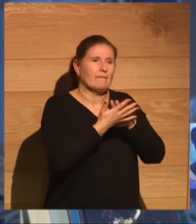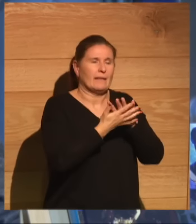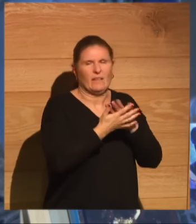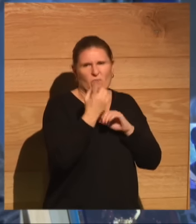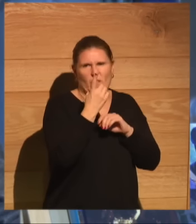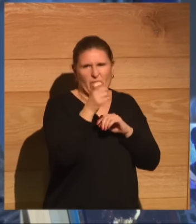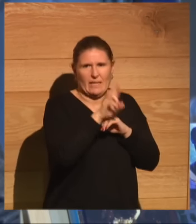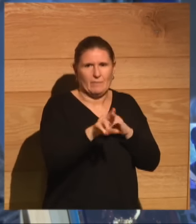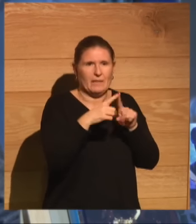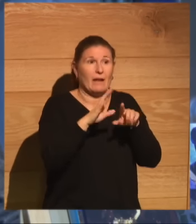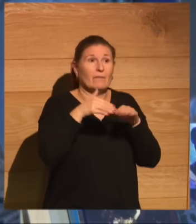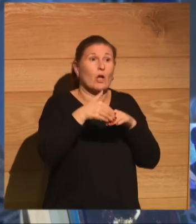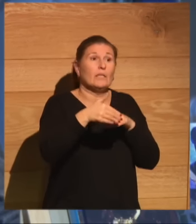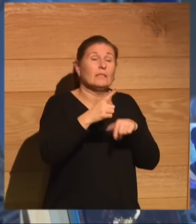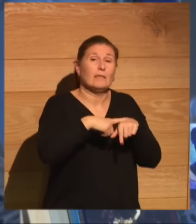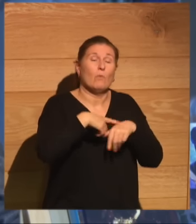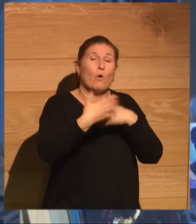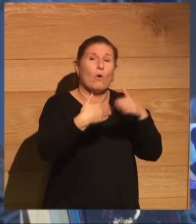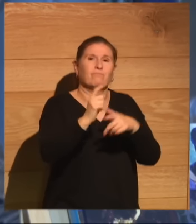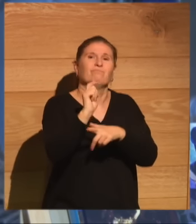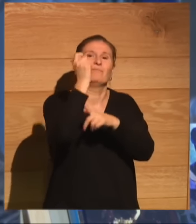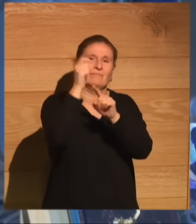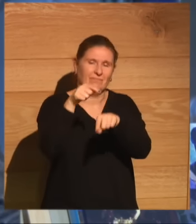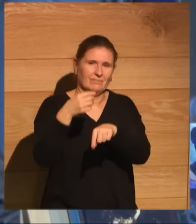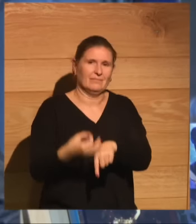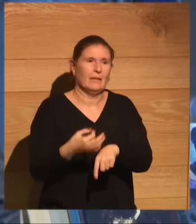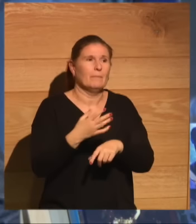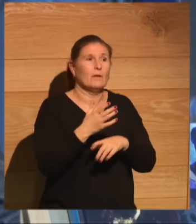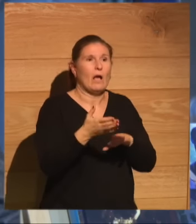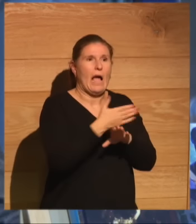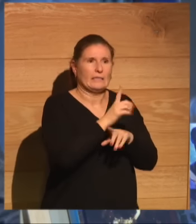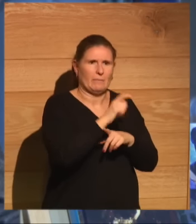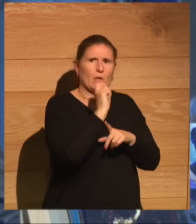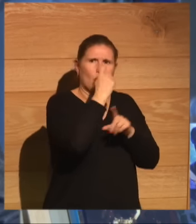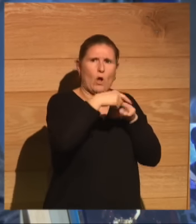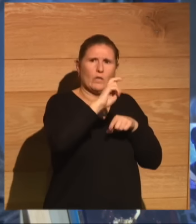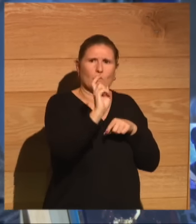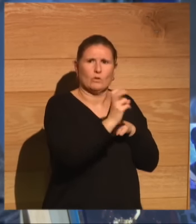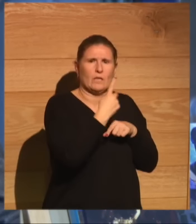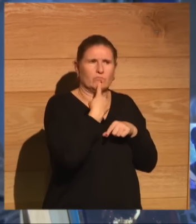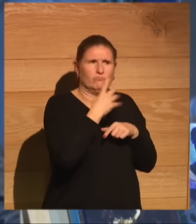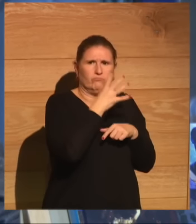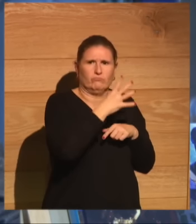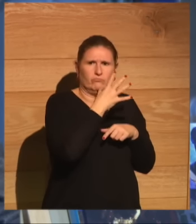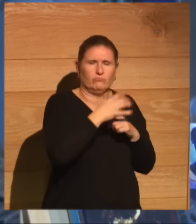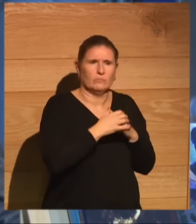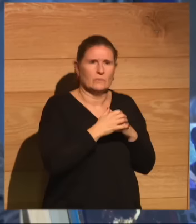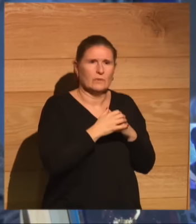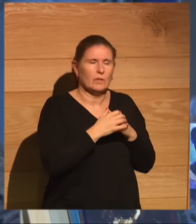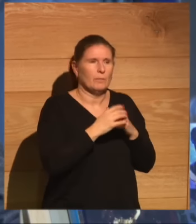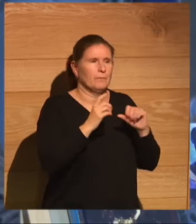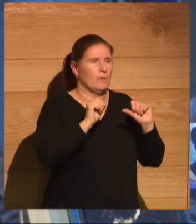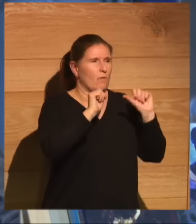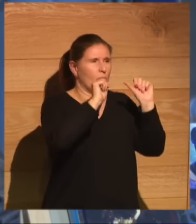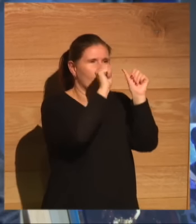repetir, que logrará con el tiempo. Sin embargo, sí que logra otras cosas absolutamente increíbles. Esa forma de